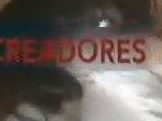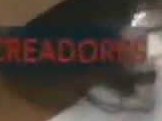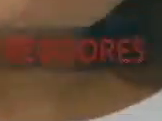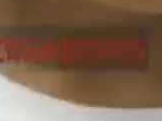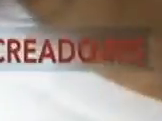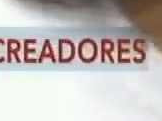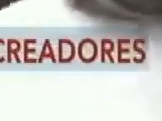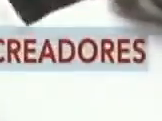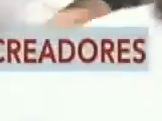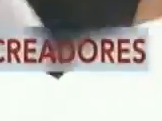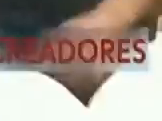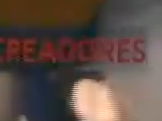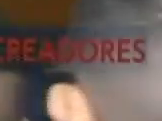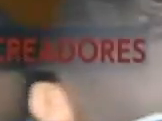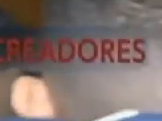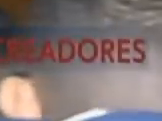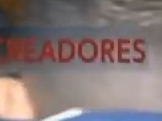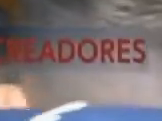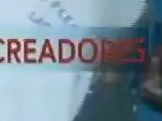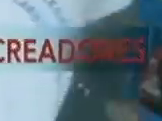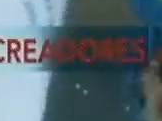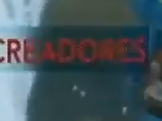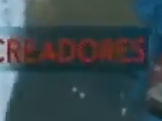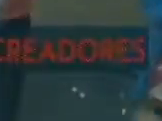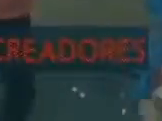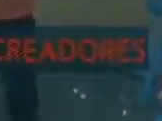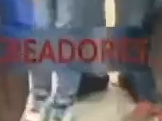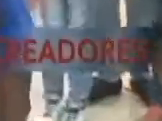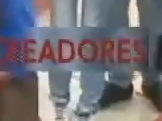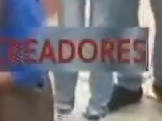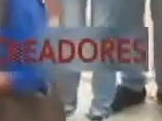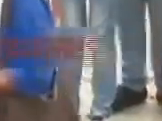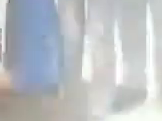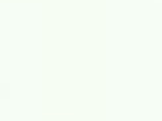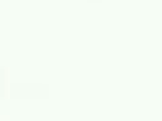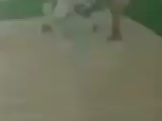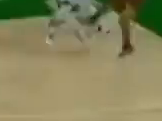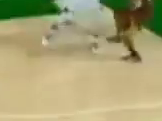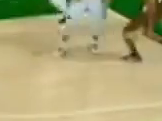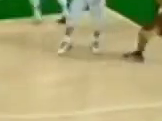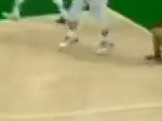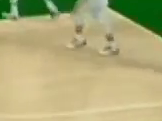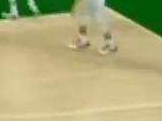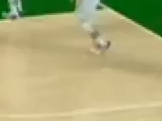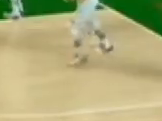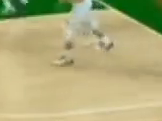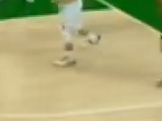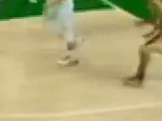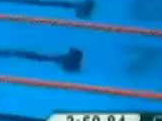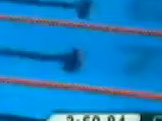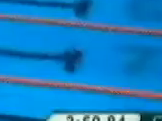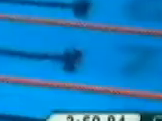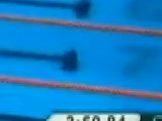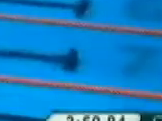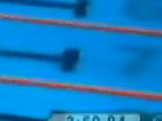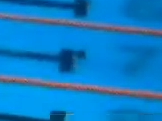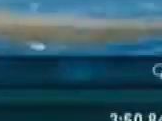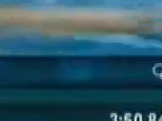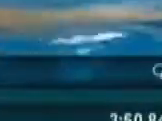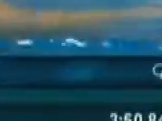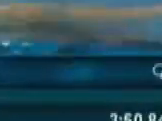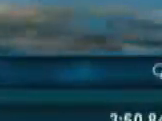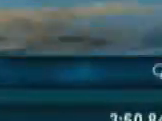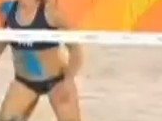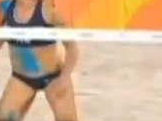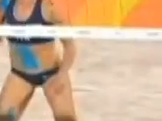recreadores del plan vacacional 2016 vamos Venezuela Juegos Olímpicos